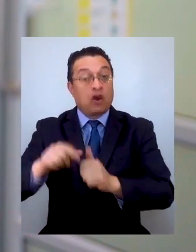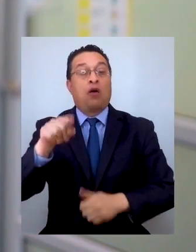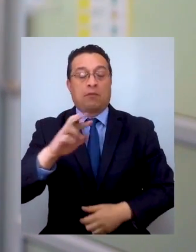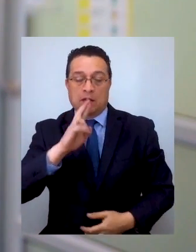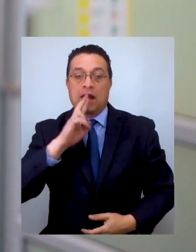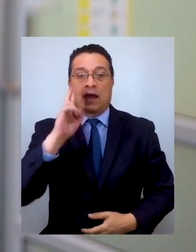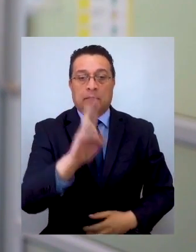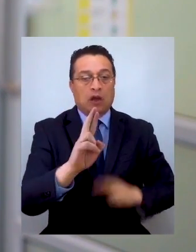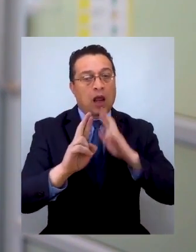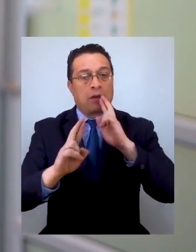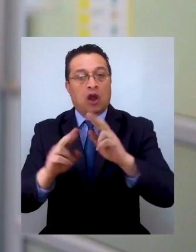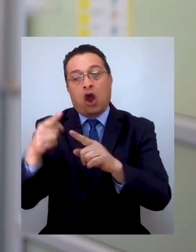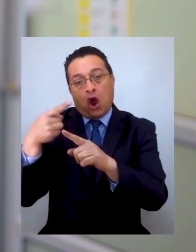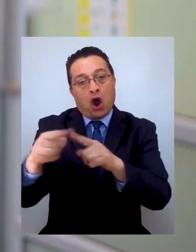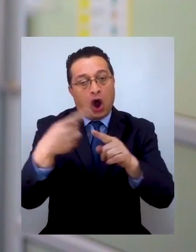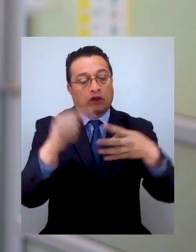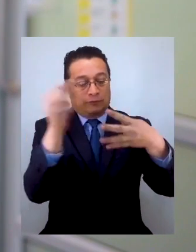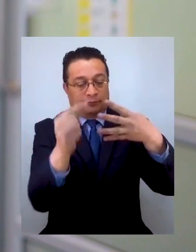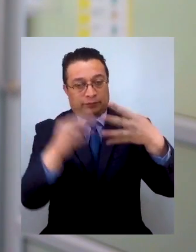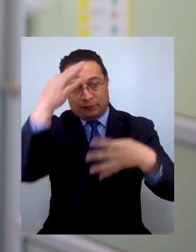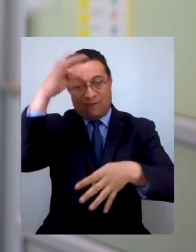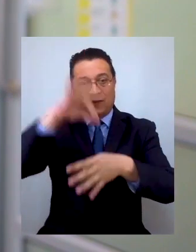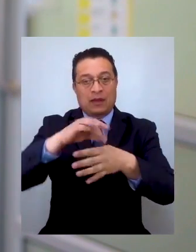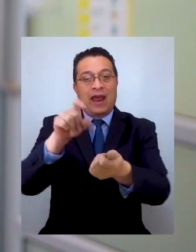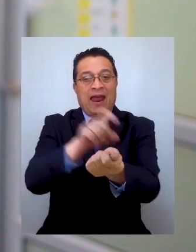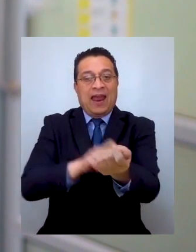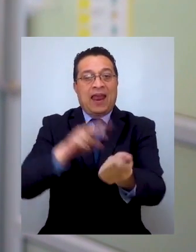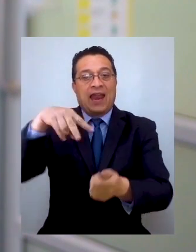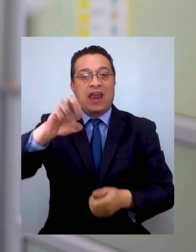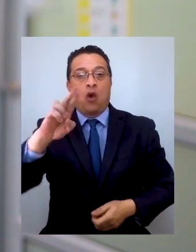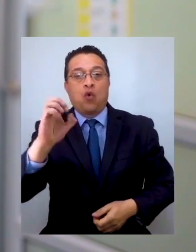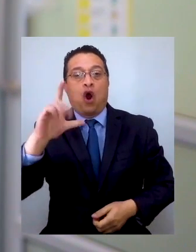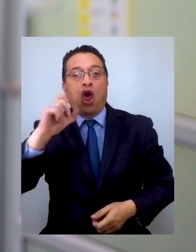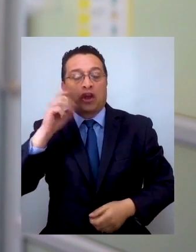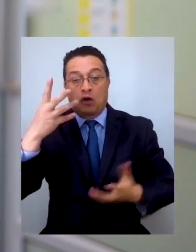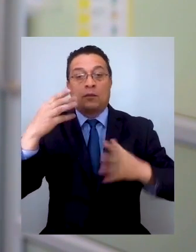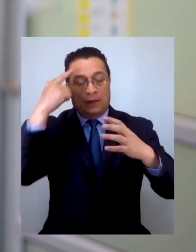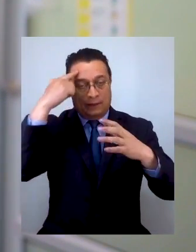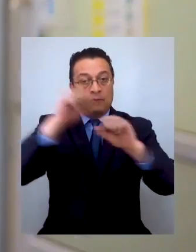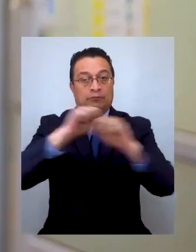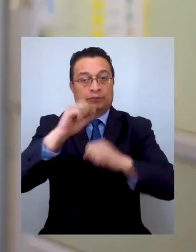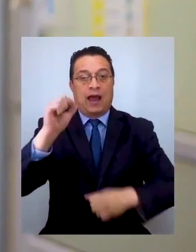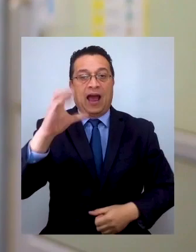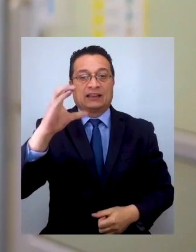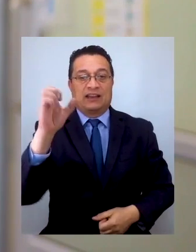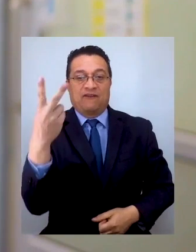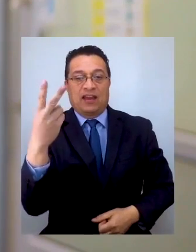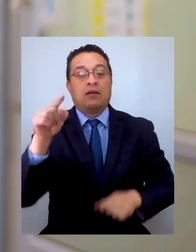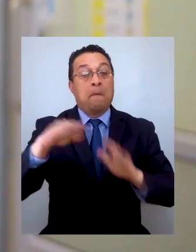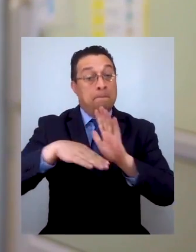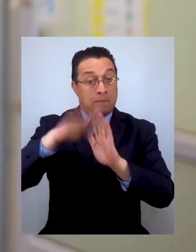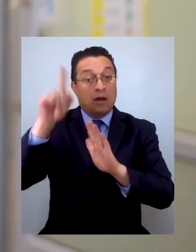2020 fue responder a las otras patologías neurológicas, principalmente al accidente cerebrovascular, una de las